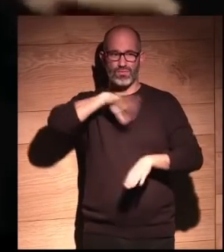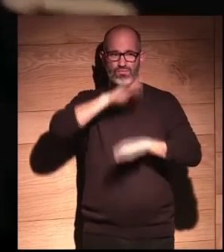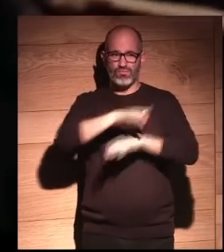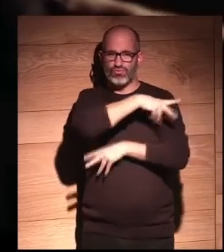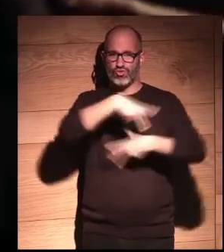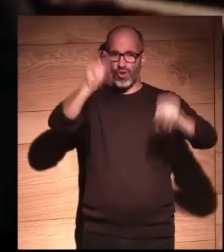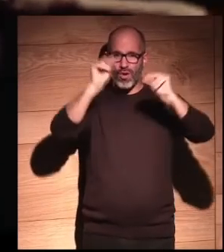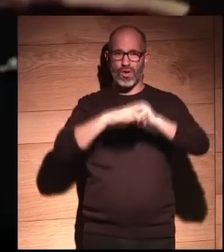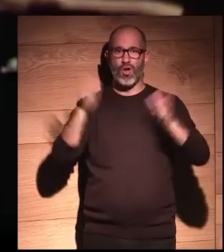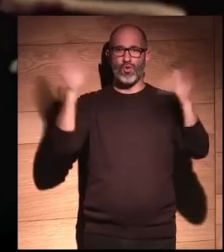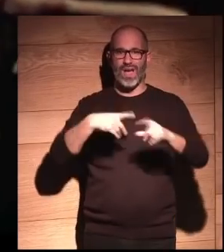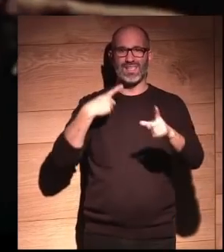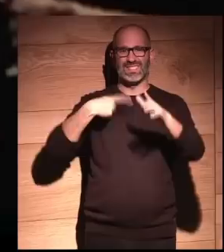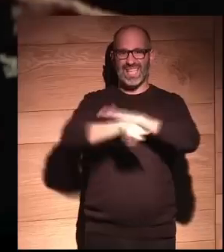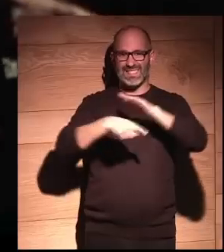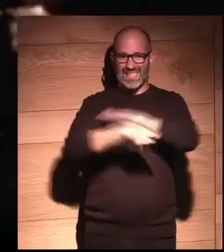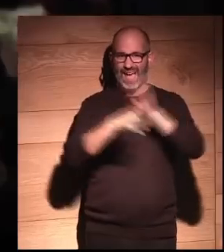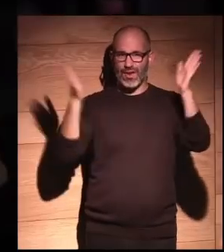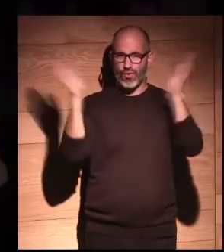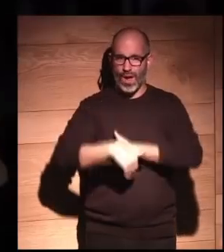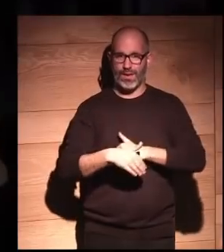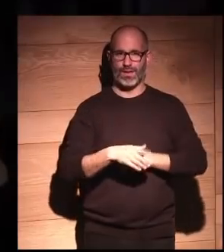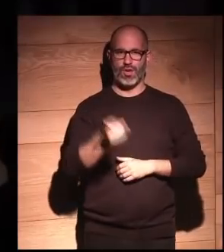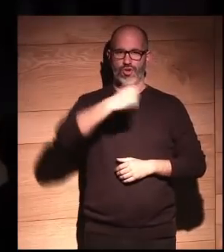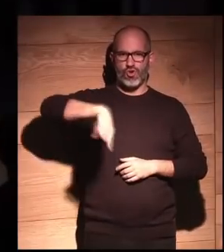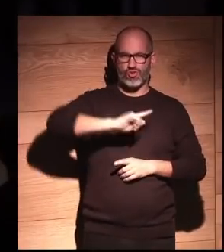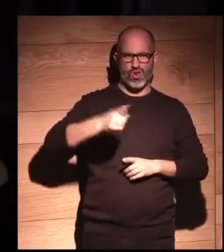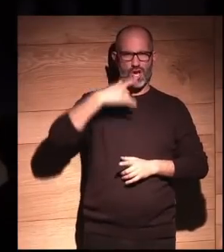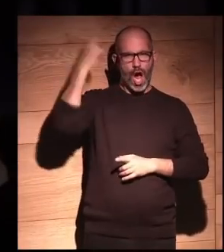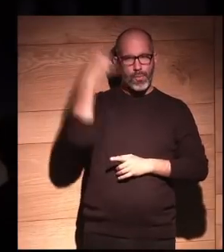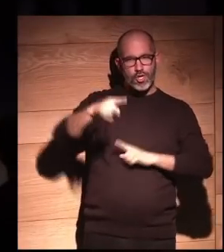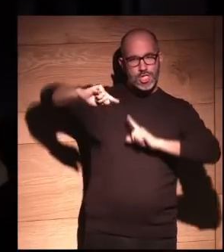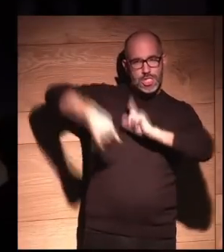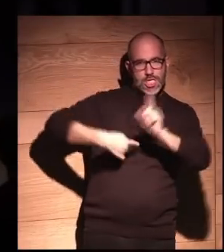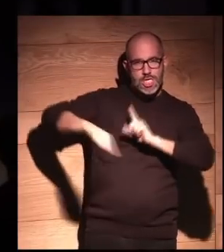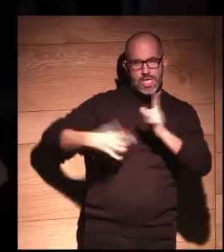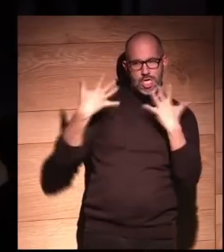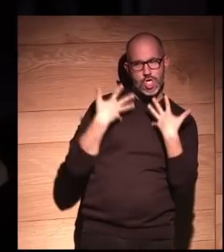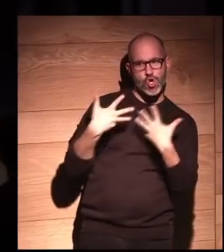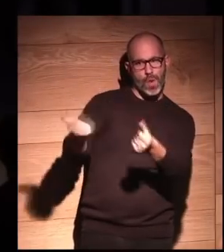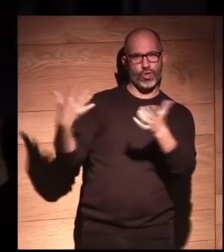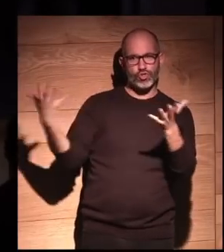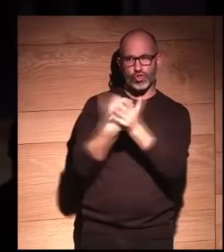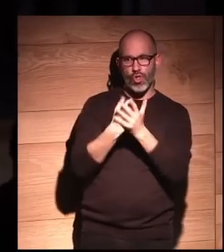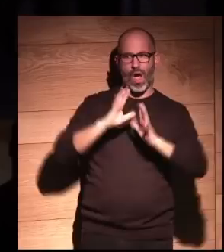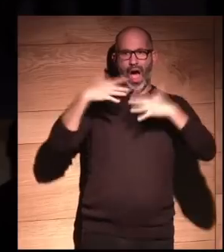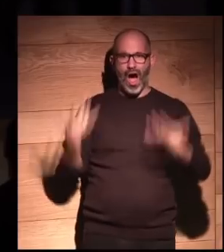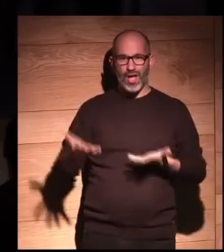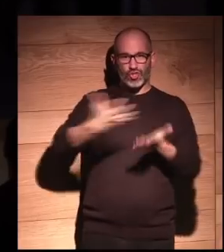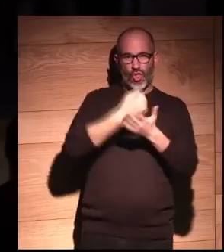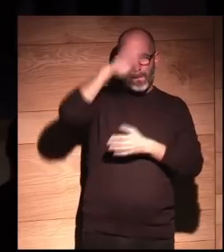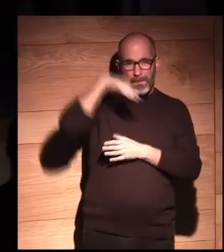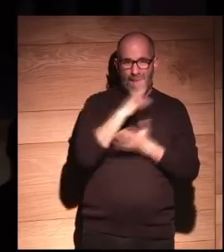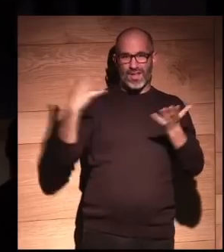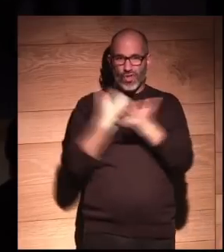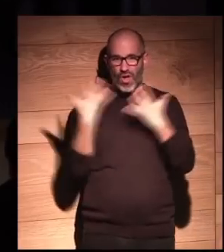¡No hay chantaje! Nos han desangrado los muy cabrones. Nos han quitado todo lo que teníamos. Y no solo a nosotros, sino a nuestros padres